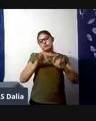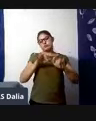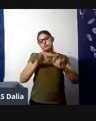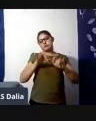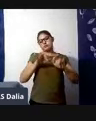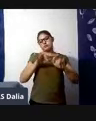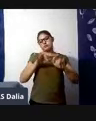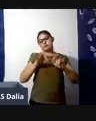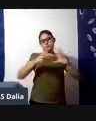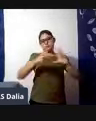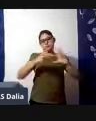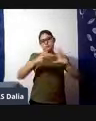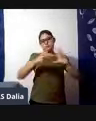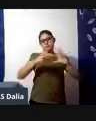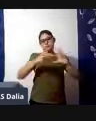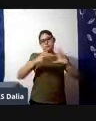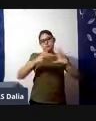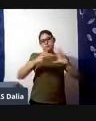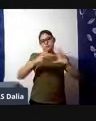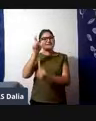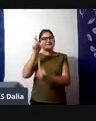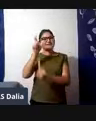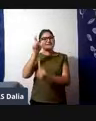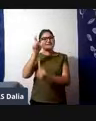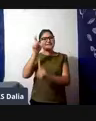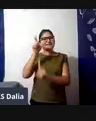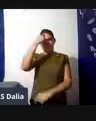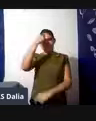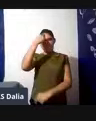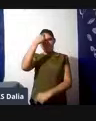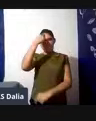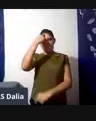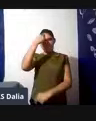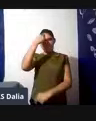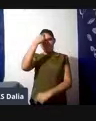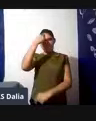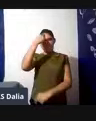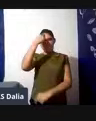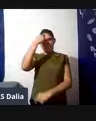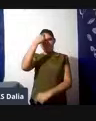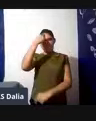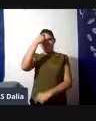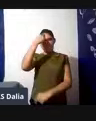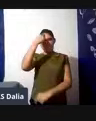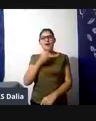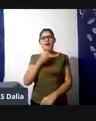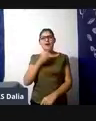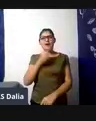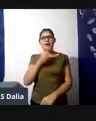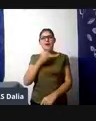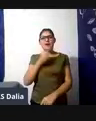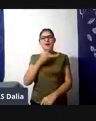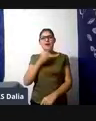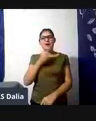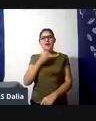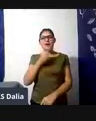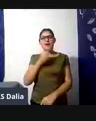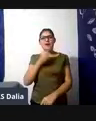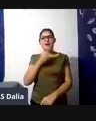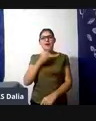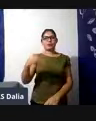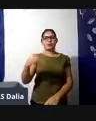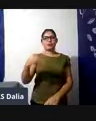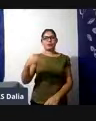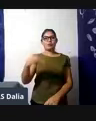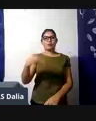notando, o sea, como dando estas recomendaciones que ella misma descubre. Y Romina y las buenas acciones, que es cómo podemos hacer el bien a